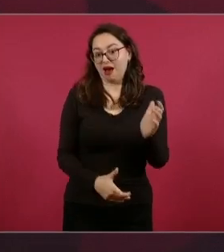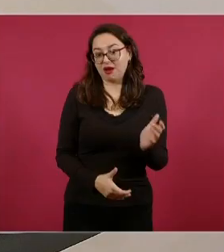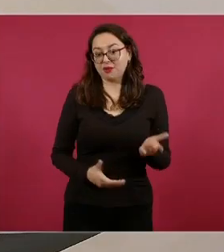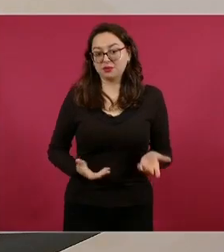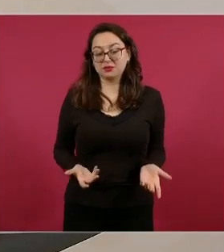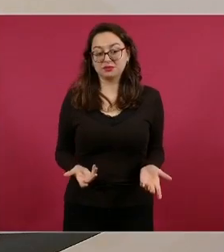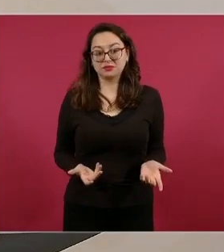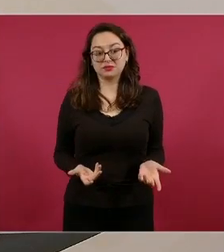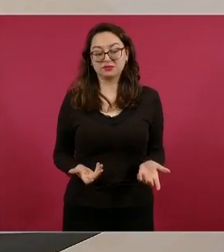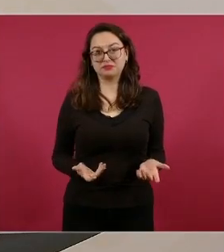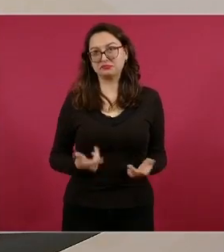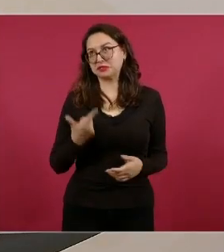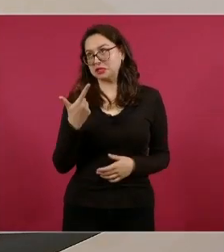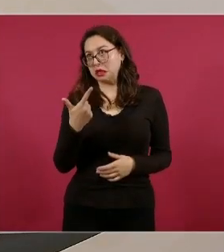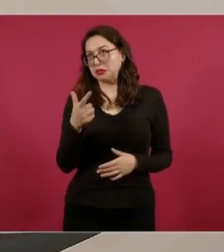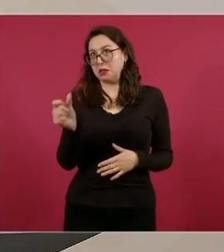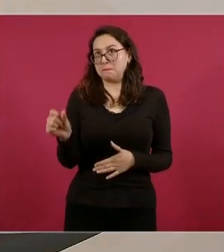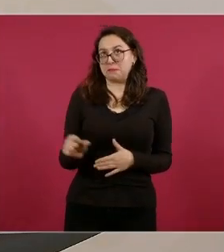como 15 días.